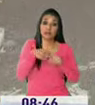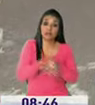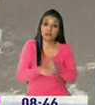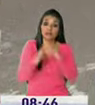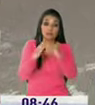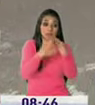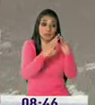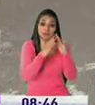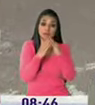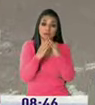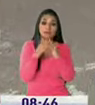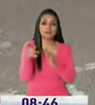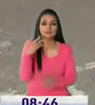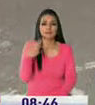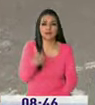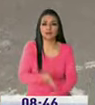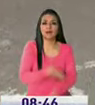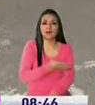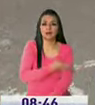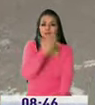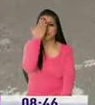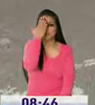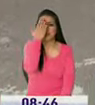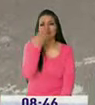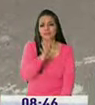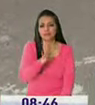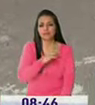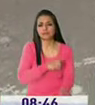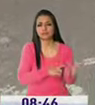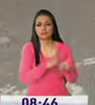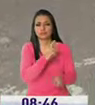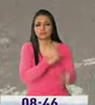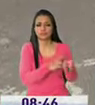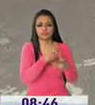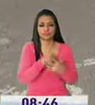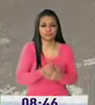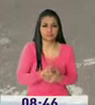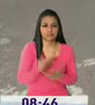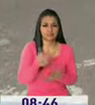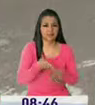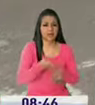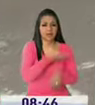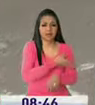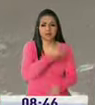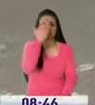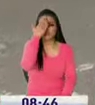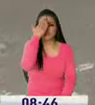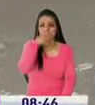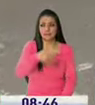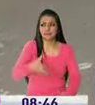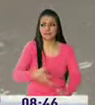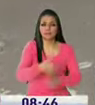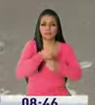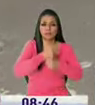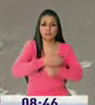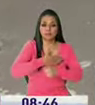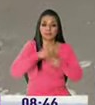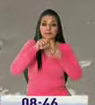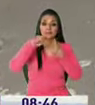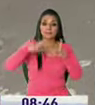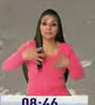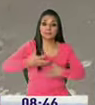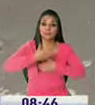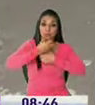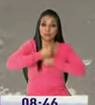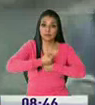pues son personas que han hecho esto por mucho tiempo. Son personas que saben del sistema de seguridad que tenemos nosotros, que no